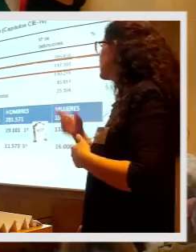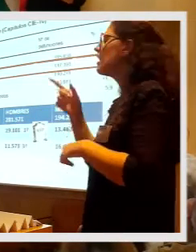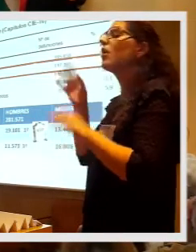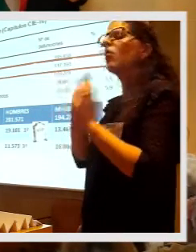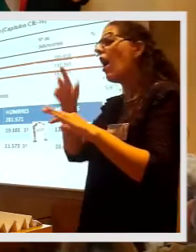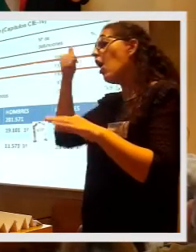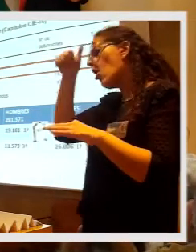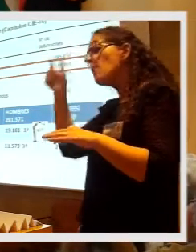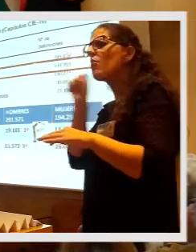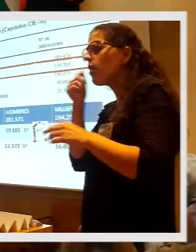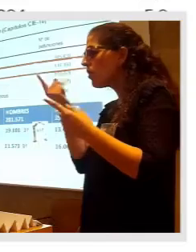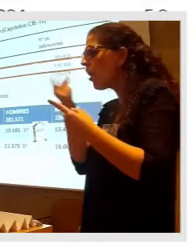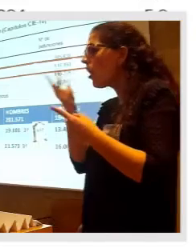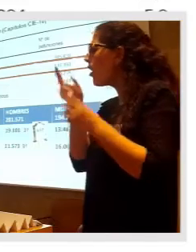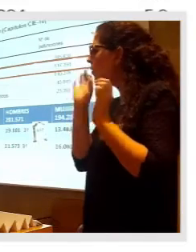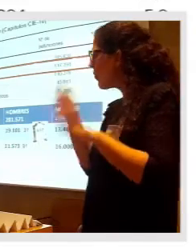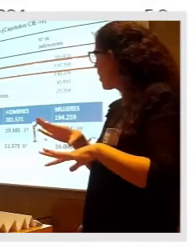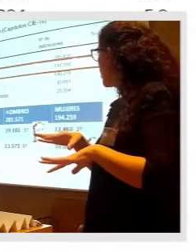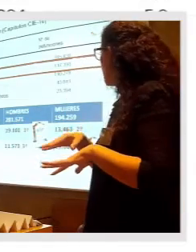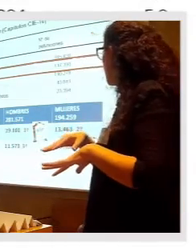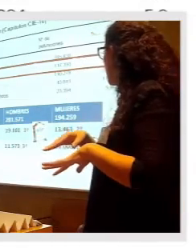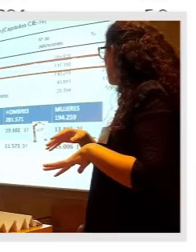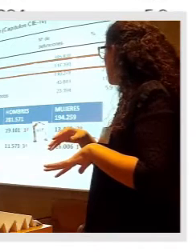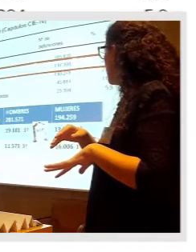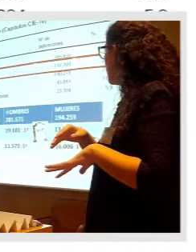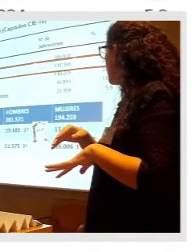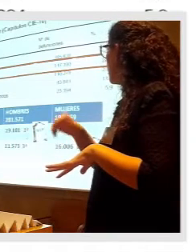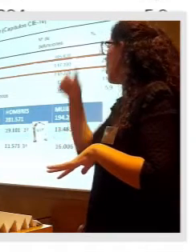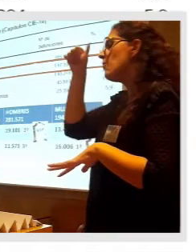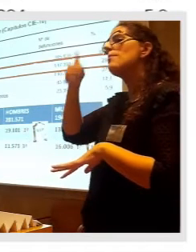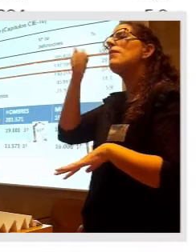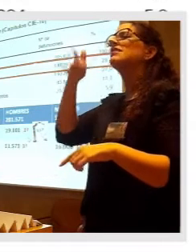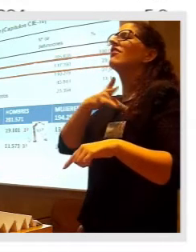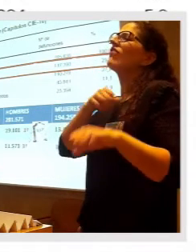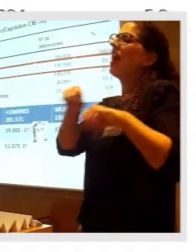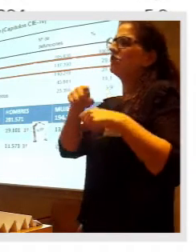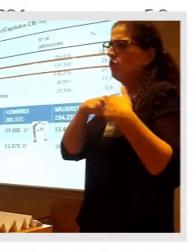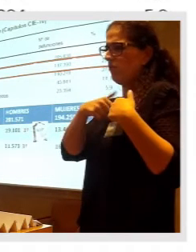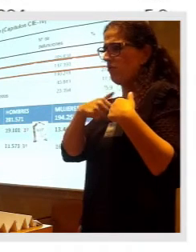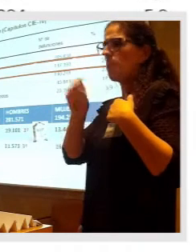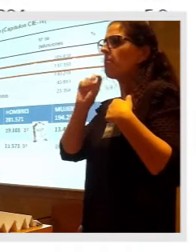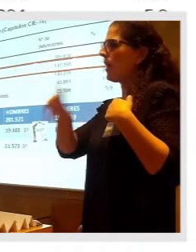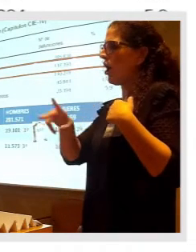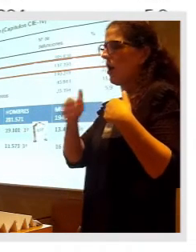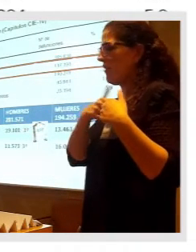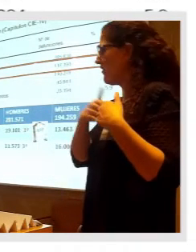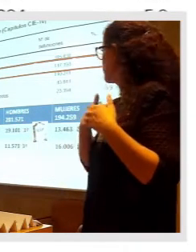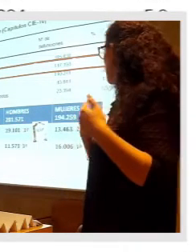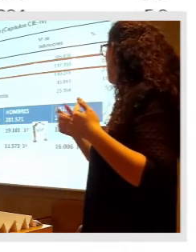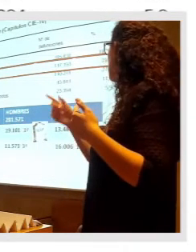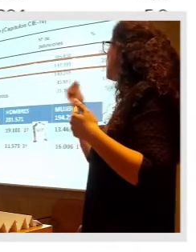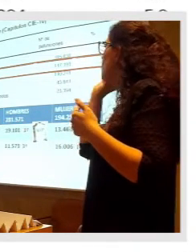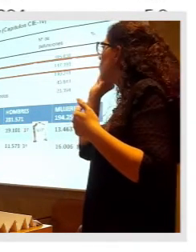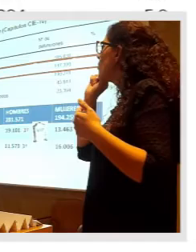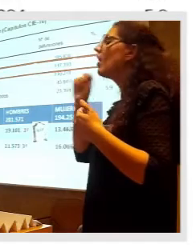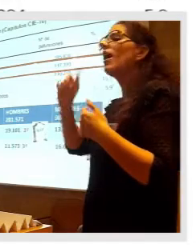para mujeres, sería para hombres fundamentalmente lo que es la cardiopatía isquémica, como veis aquí, y para mujeres